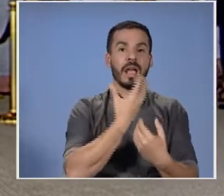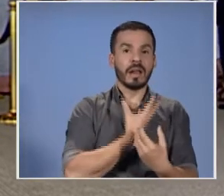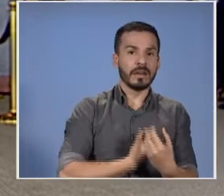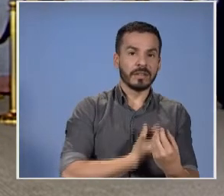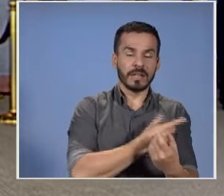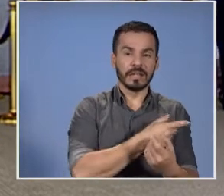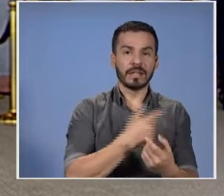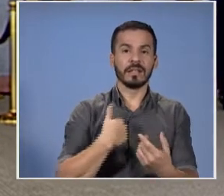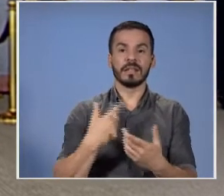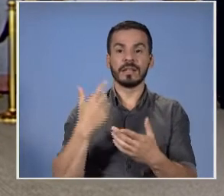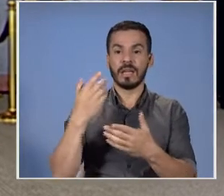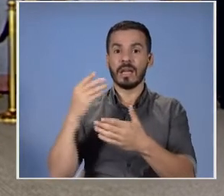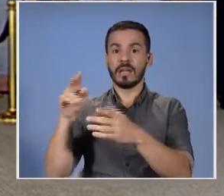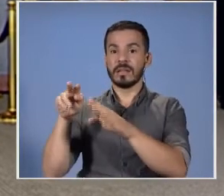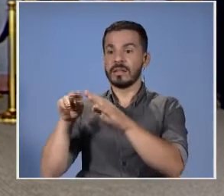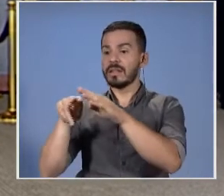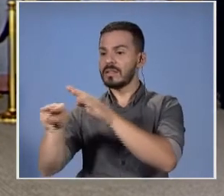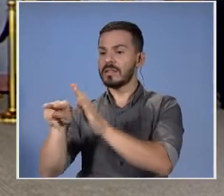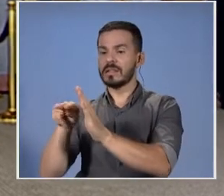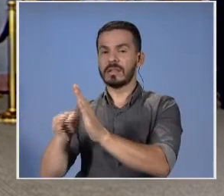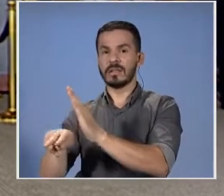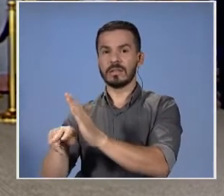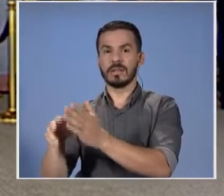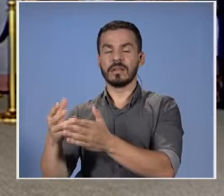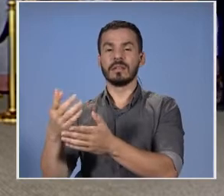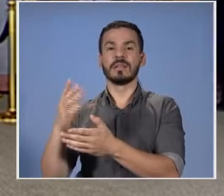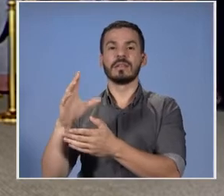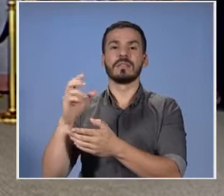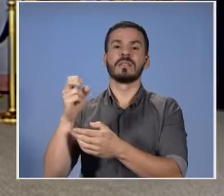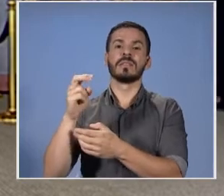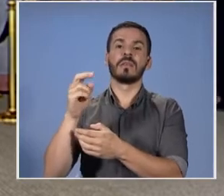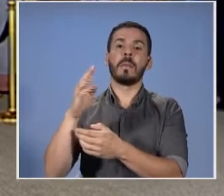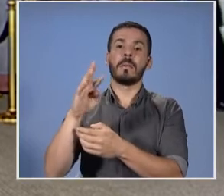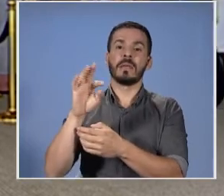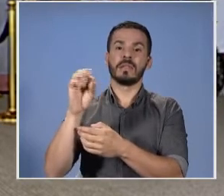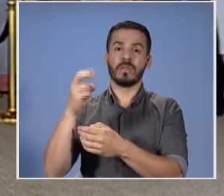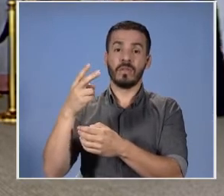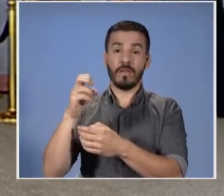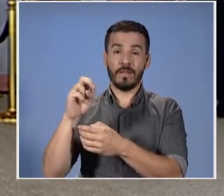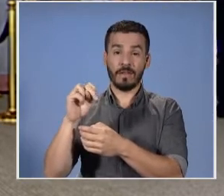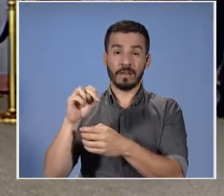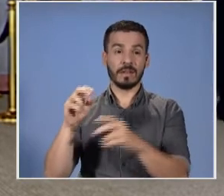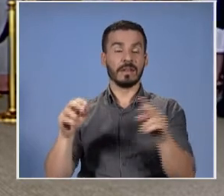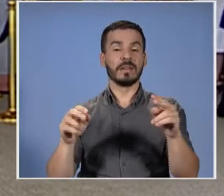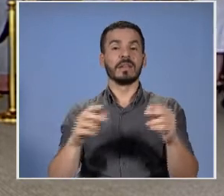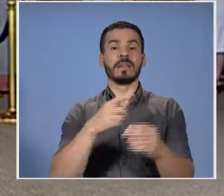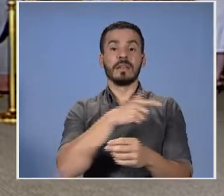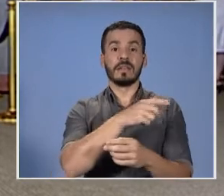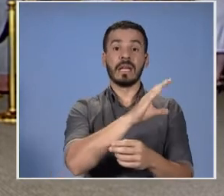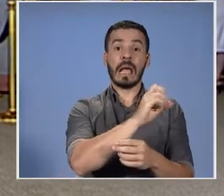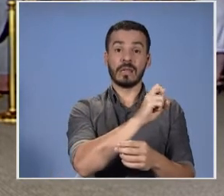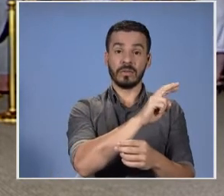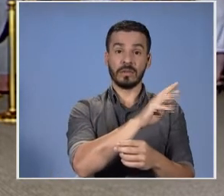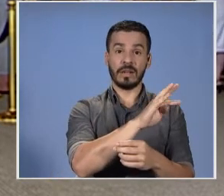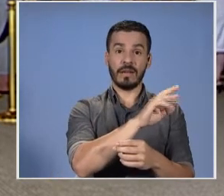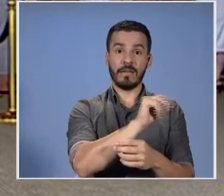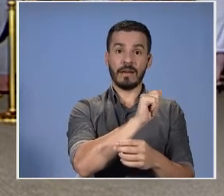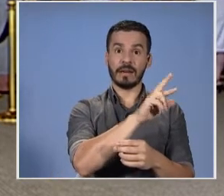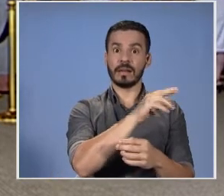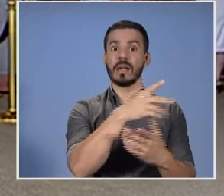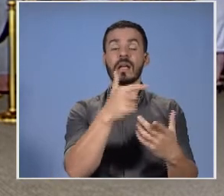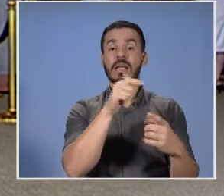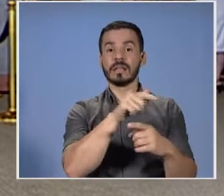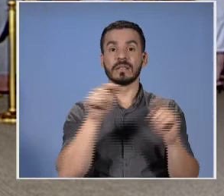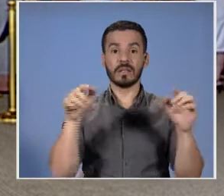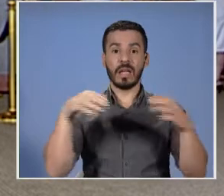nichos donde están ahorita Beethoven y Calderón de la Barca. Entonces, ese fue un cambio que se hizo durante el proceso de construcción, pero